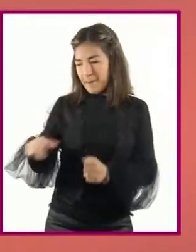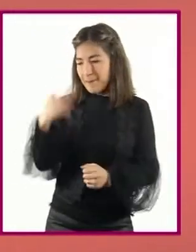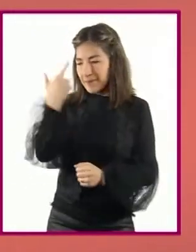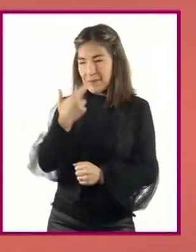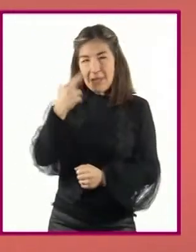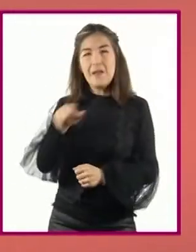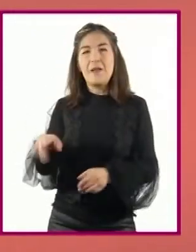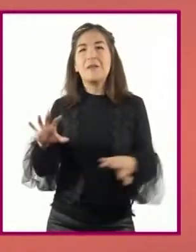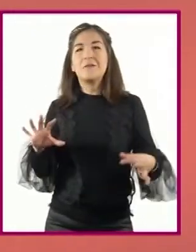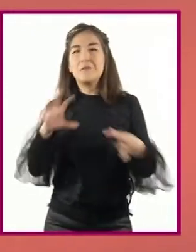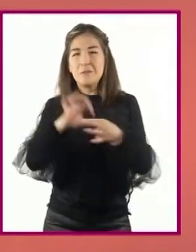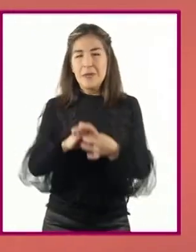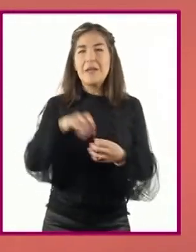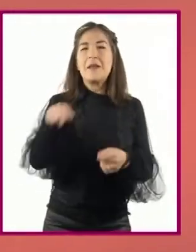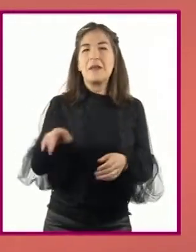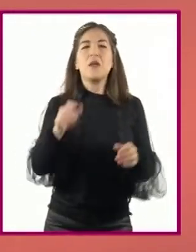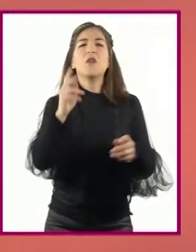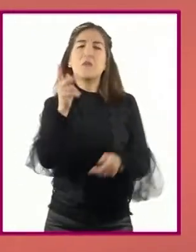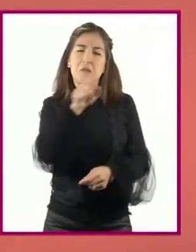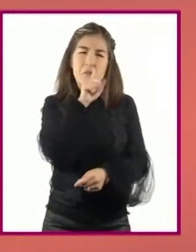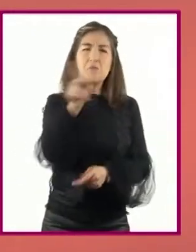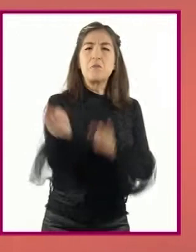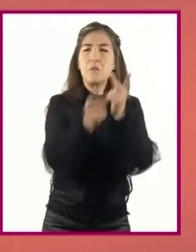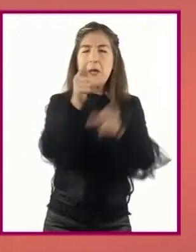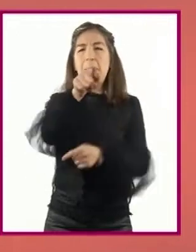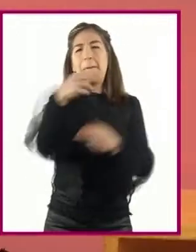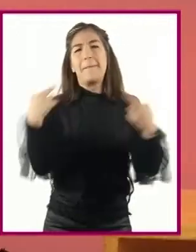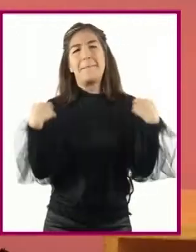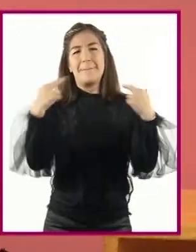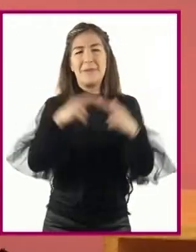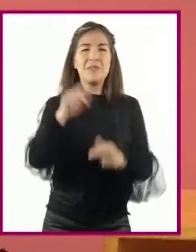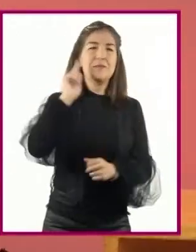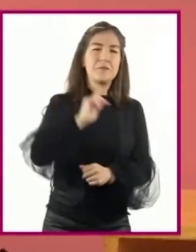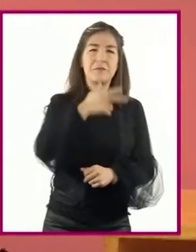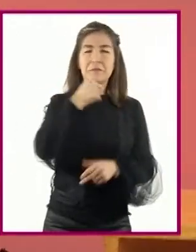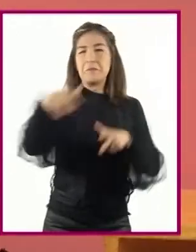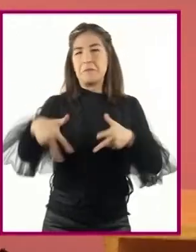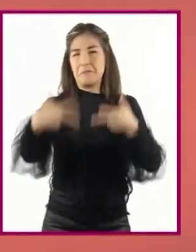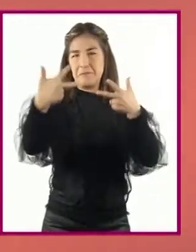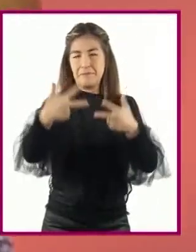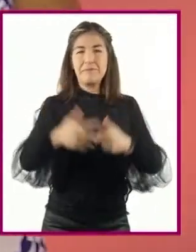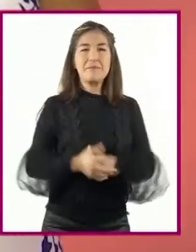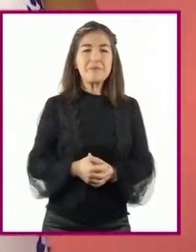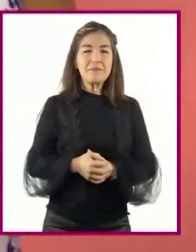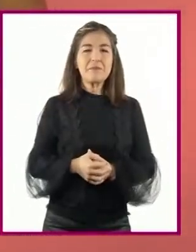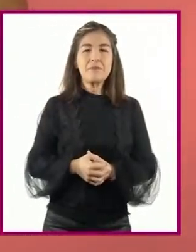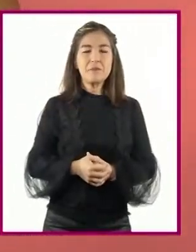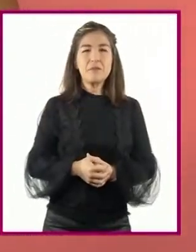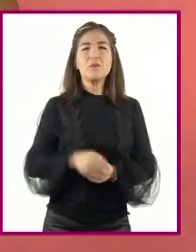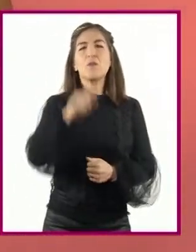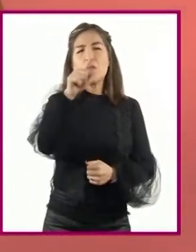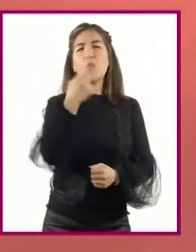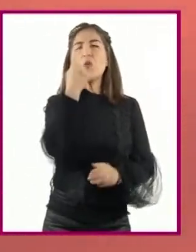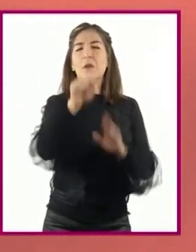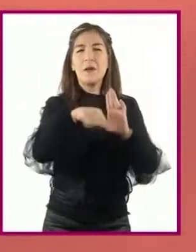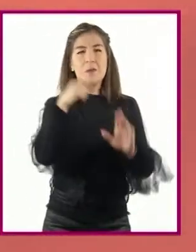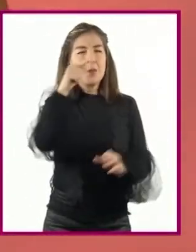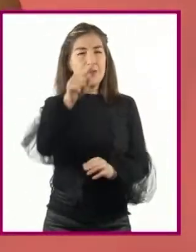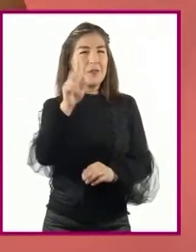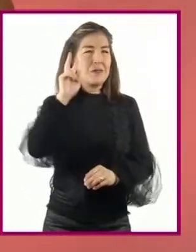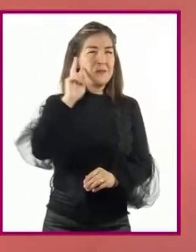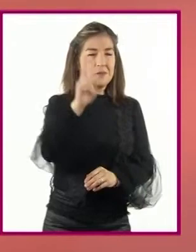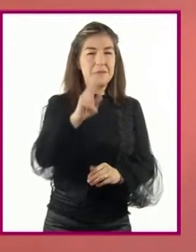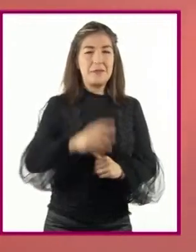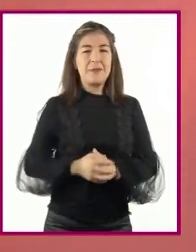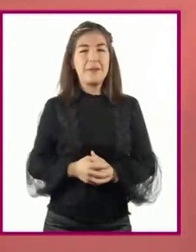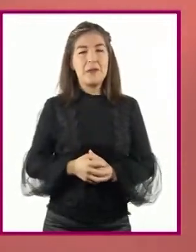de texto y preguntándole a su maestra o maestro. ¿Alguna vez han escuchado la expresión